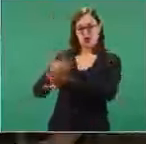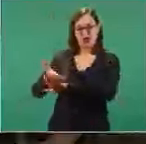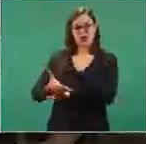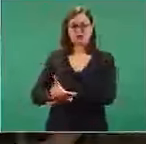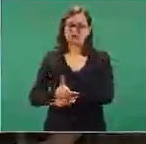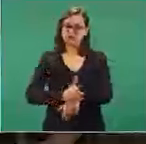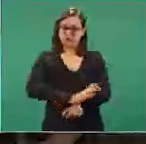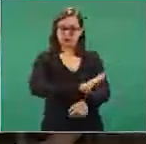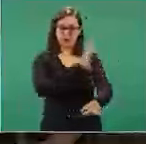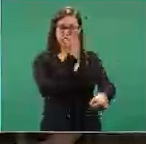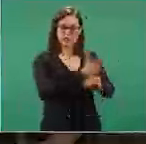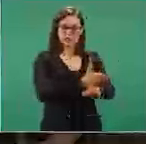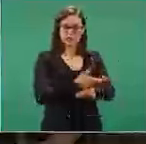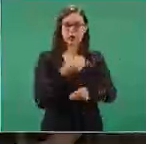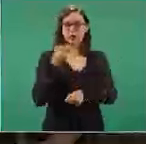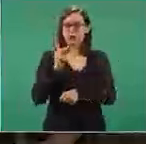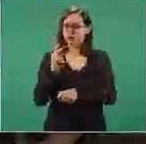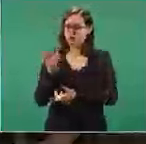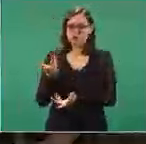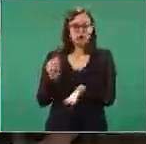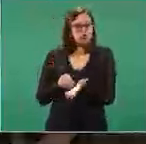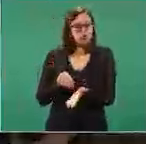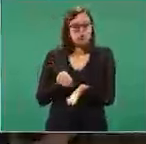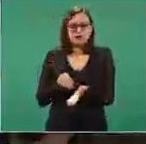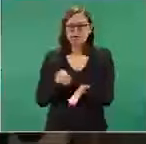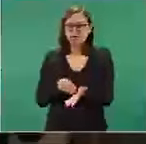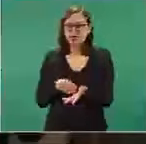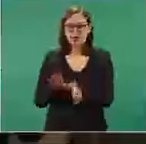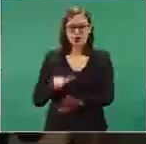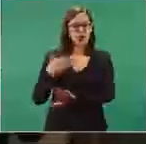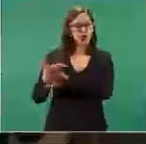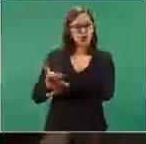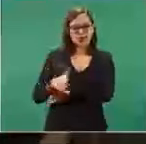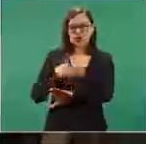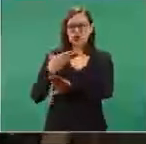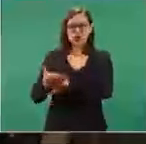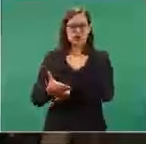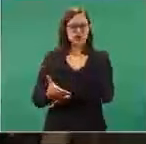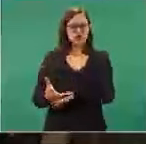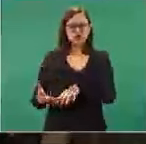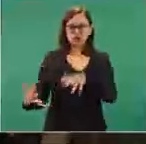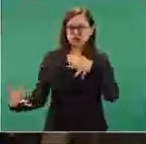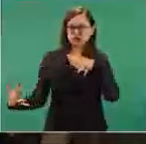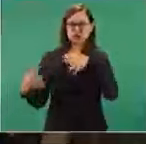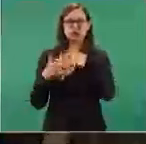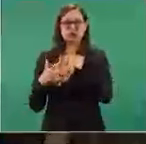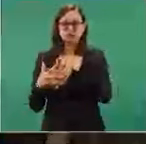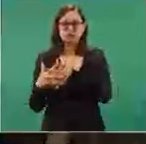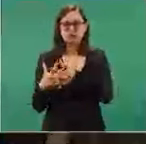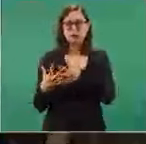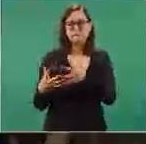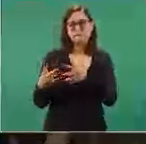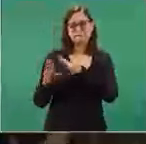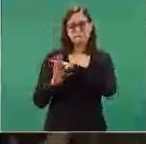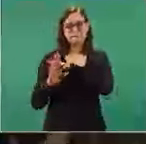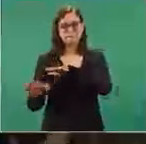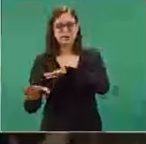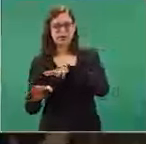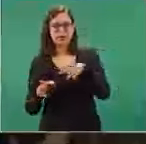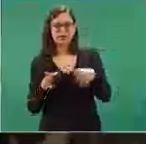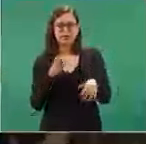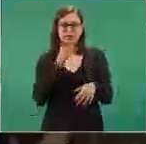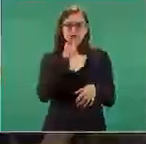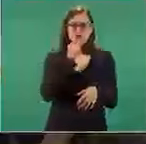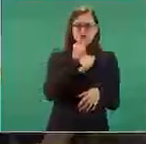migrante, pero hemos seguido viendo pues escenas fuertes de confrontamiento entre los migrantes y los